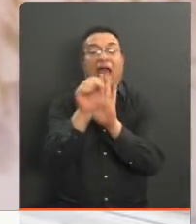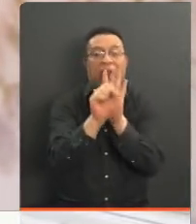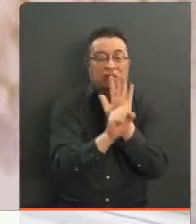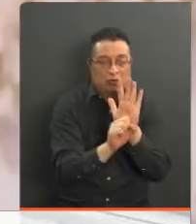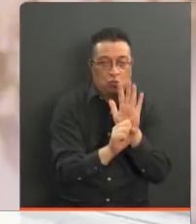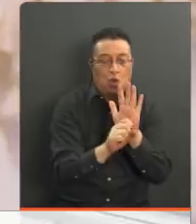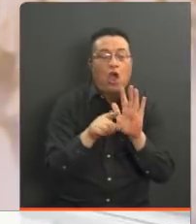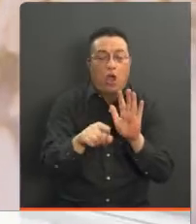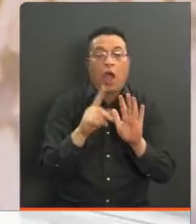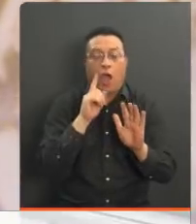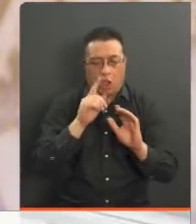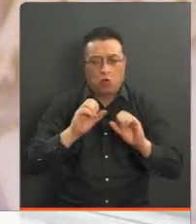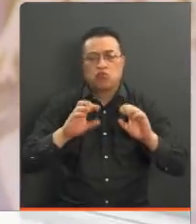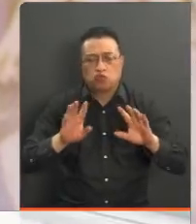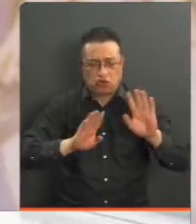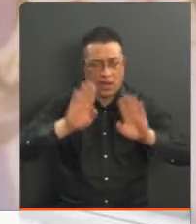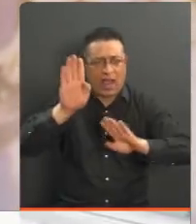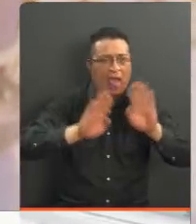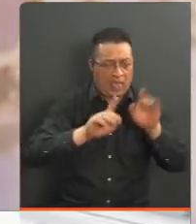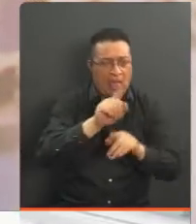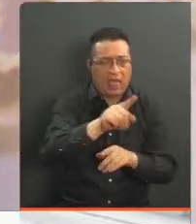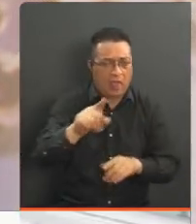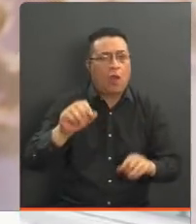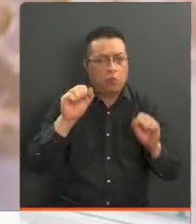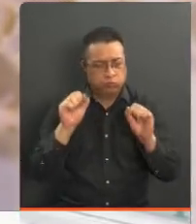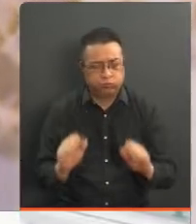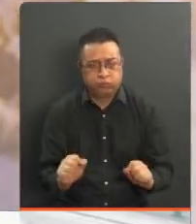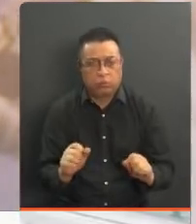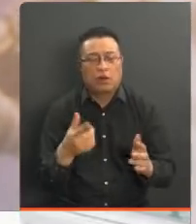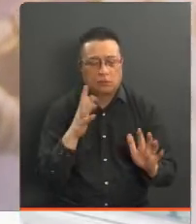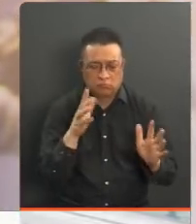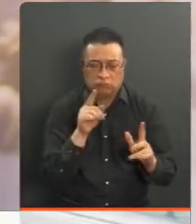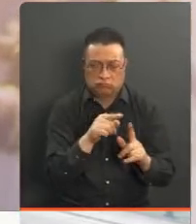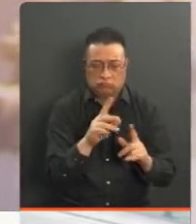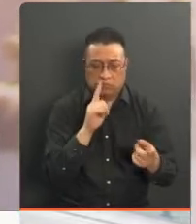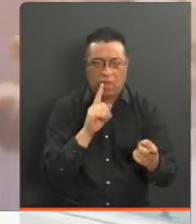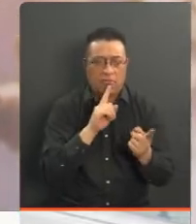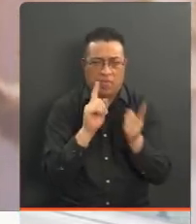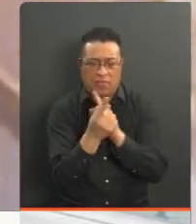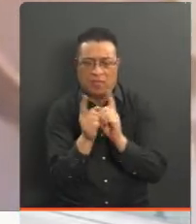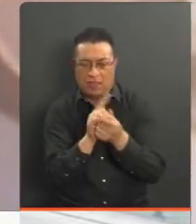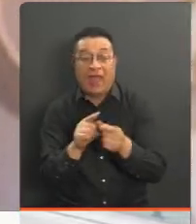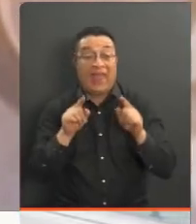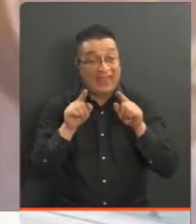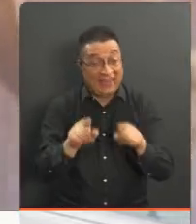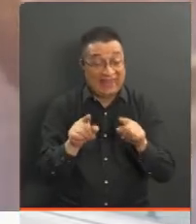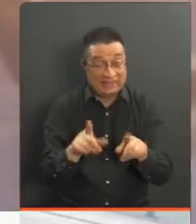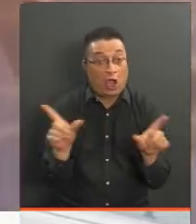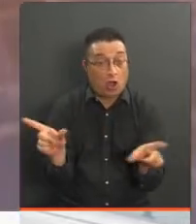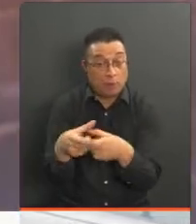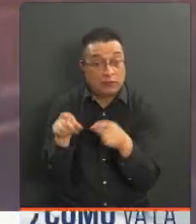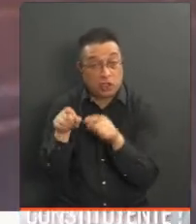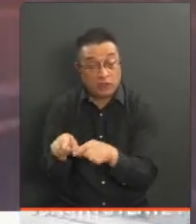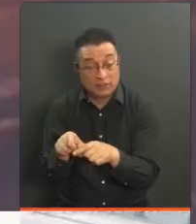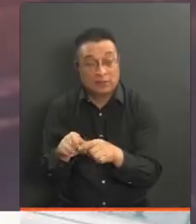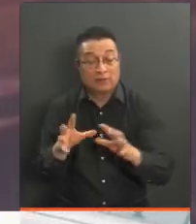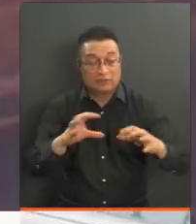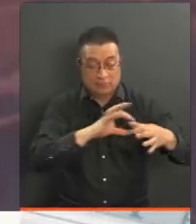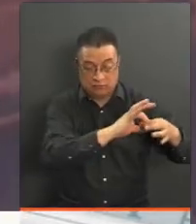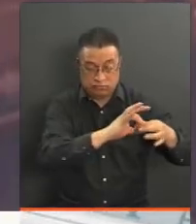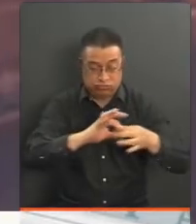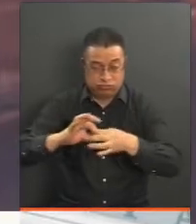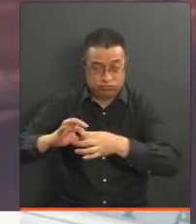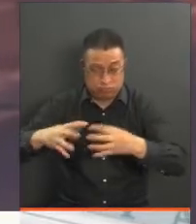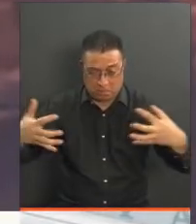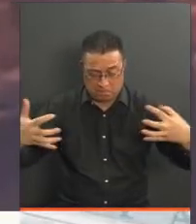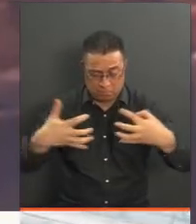ya candidatas a que probablemente sean consideradas como contradictorias, y es esa Comisión de Armonización la que va a tener